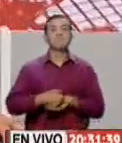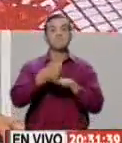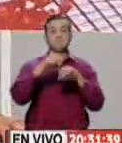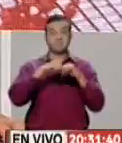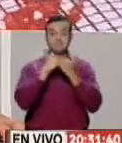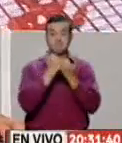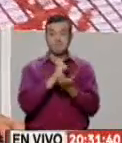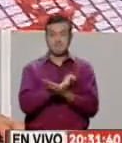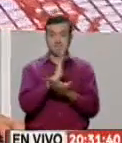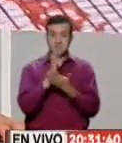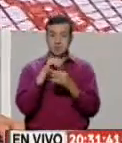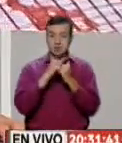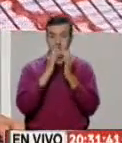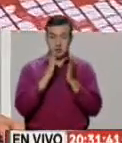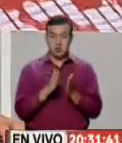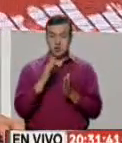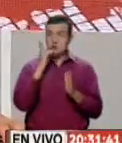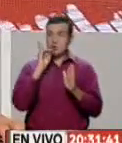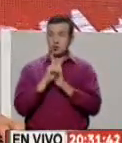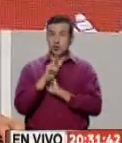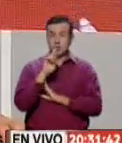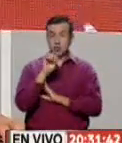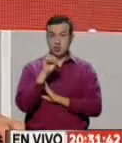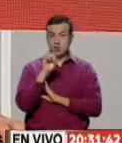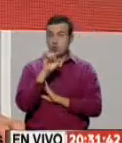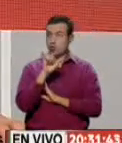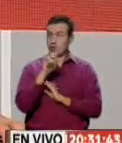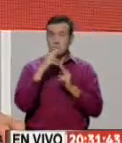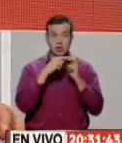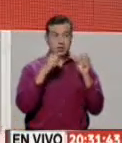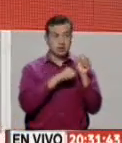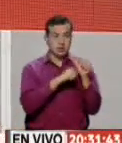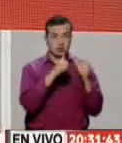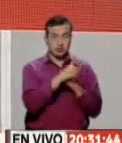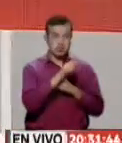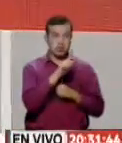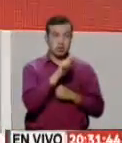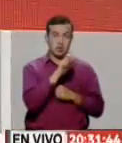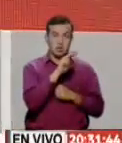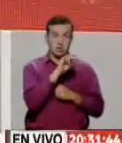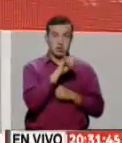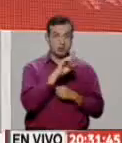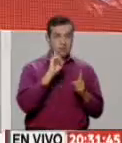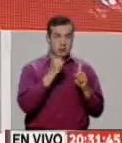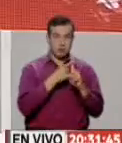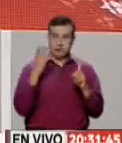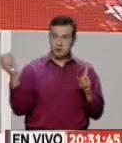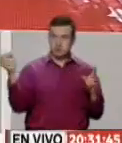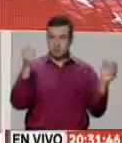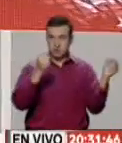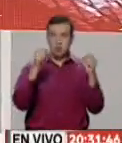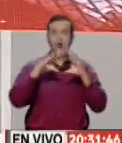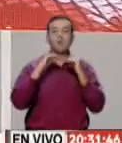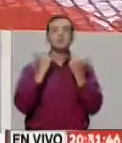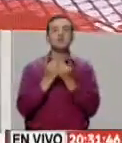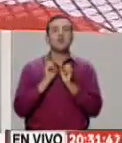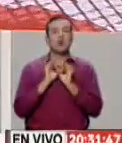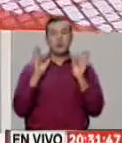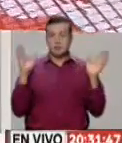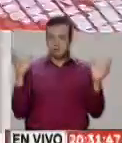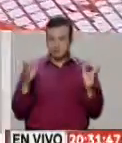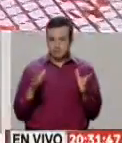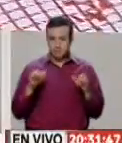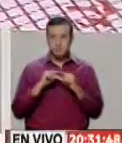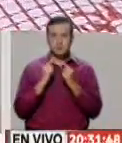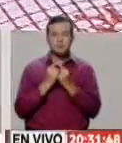Legislativo, el asambleísta denunciante Ronnie Aliaga y el ex asesor Lenín Rodríguez fueron los primeros en ser recibidos en Comisión General por